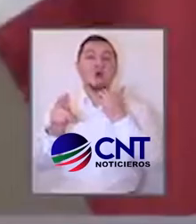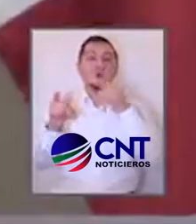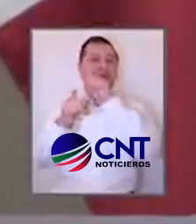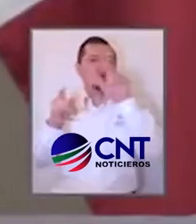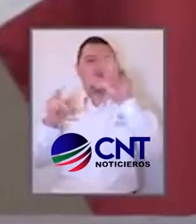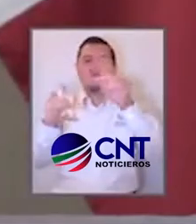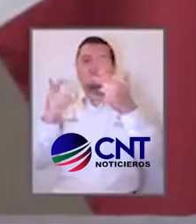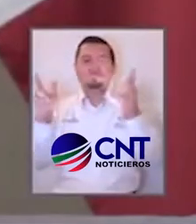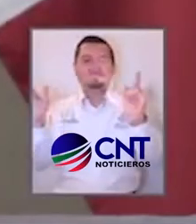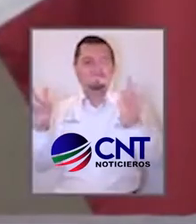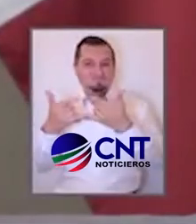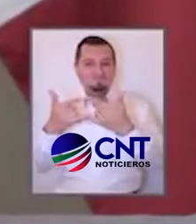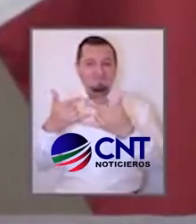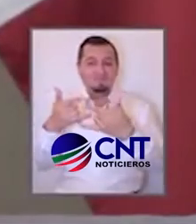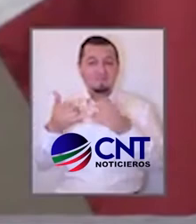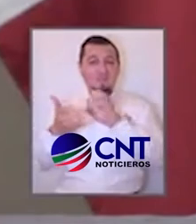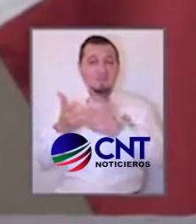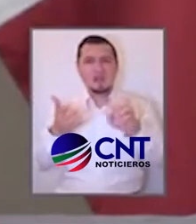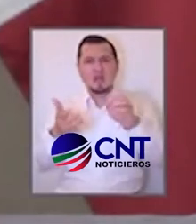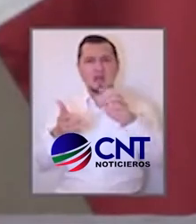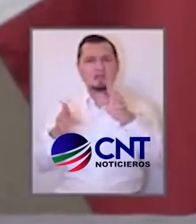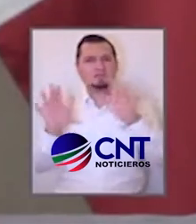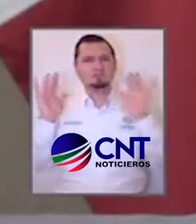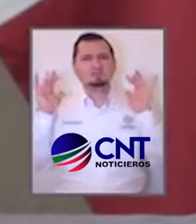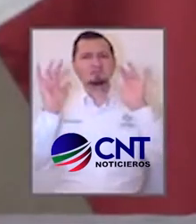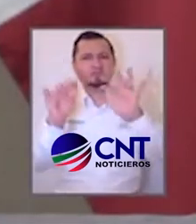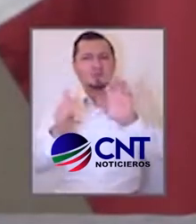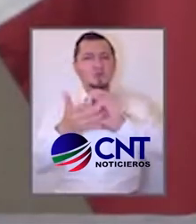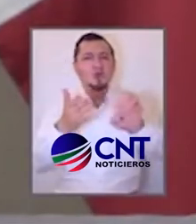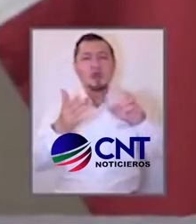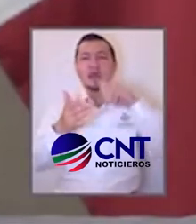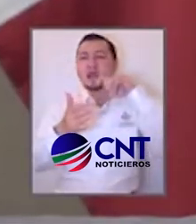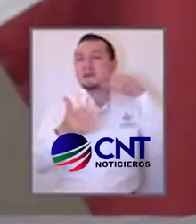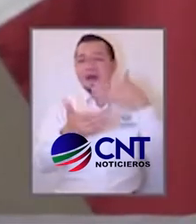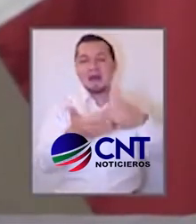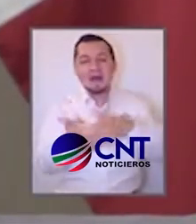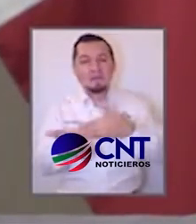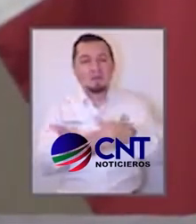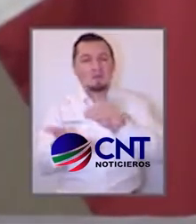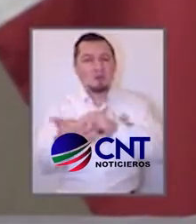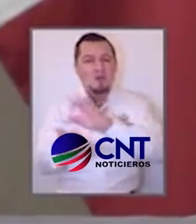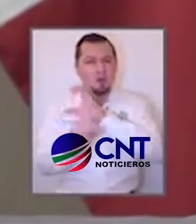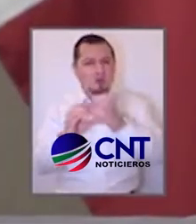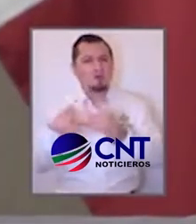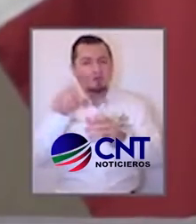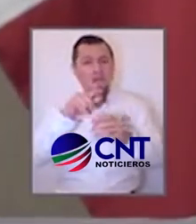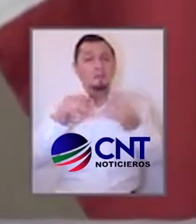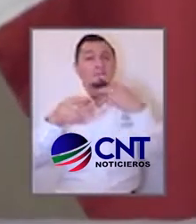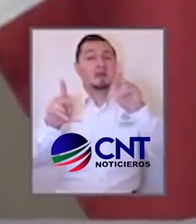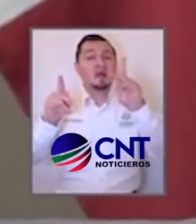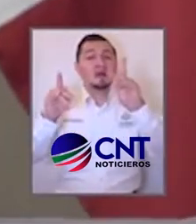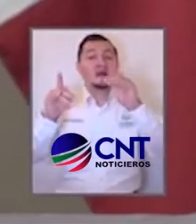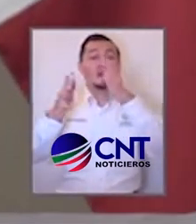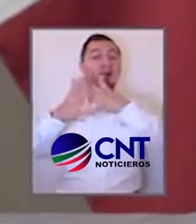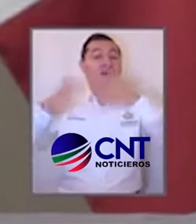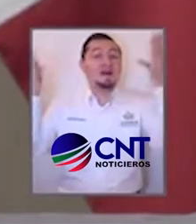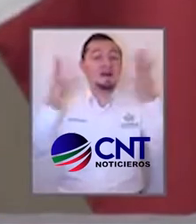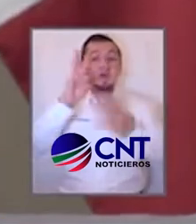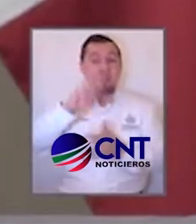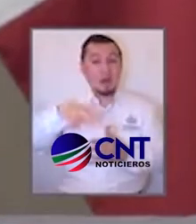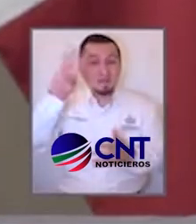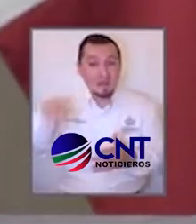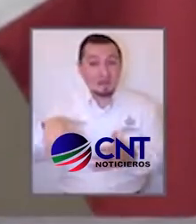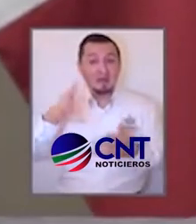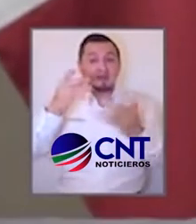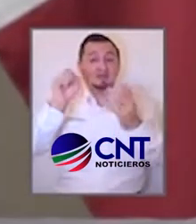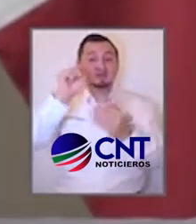Por ejemplo, en un barrio puede operar la cremería o la carnicería del barrio, pero no van a abrir los grandes supermercados.